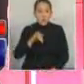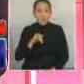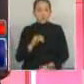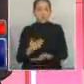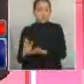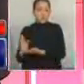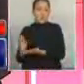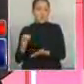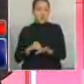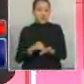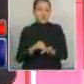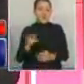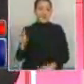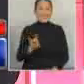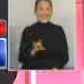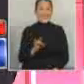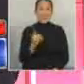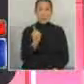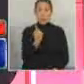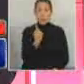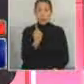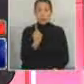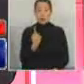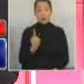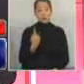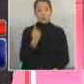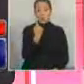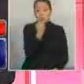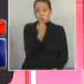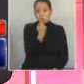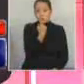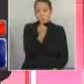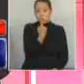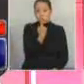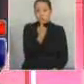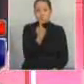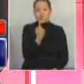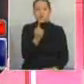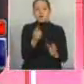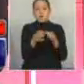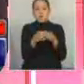uh-huh, porque cuando se elige uno solo es un bloque. Segundo,